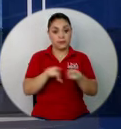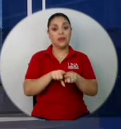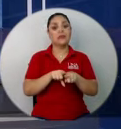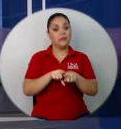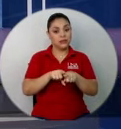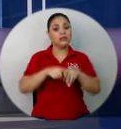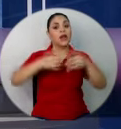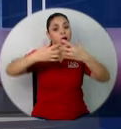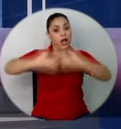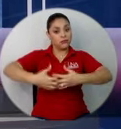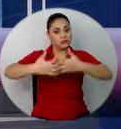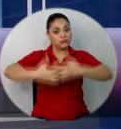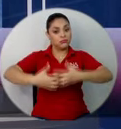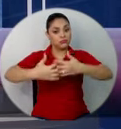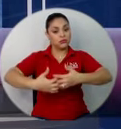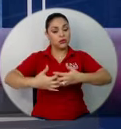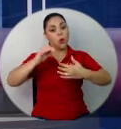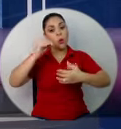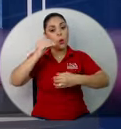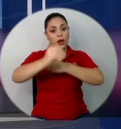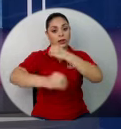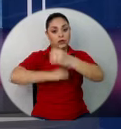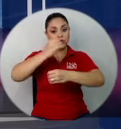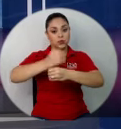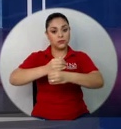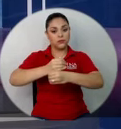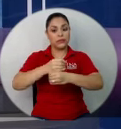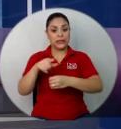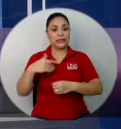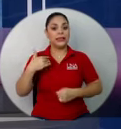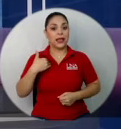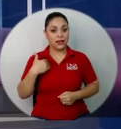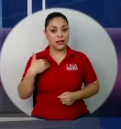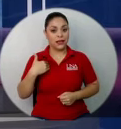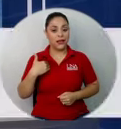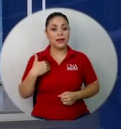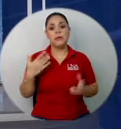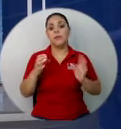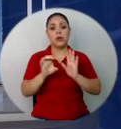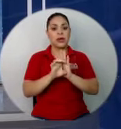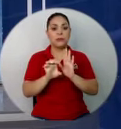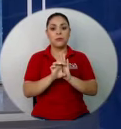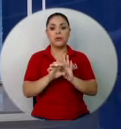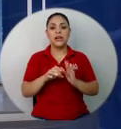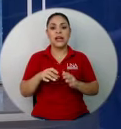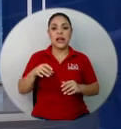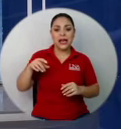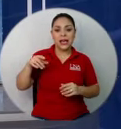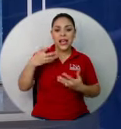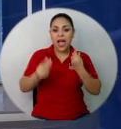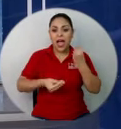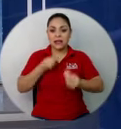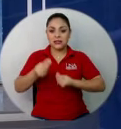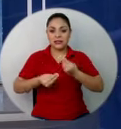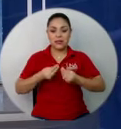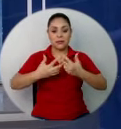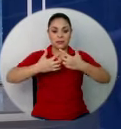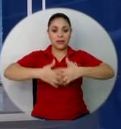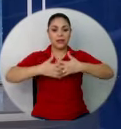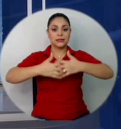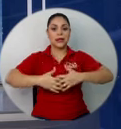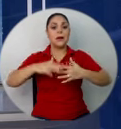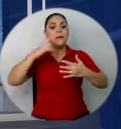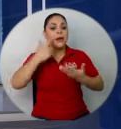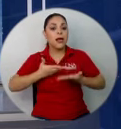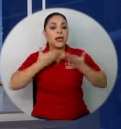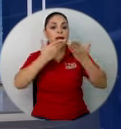organización, ¿verdad? Por la línea, digamos, que la organización tenga en el sentido de cómo quiere que se sientan sus trabajadores